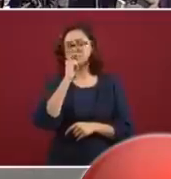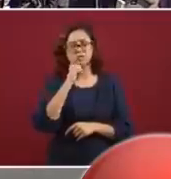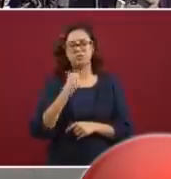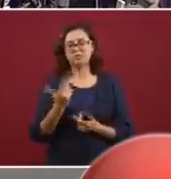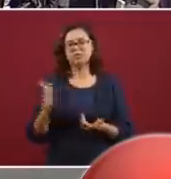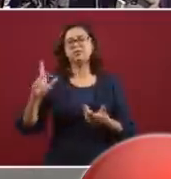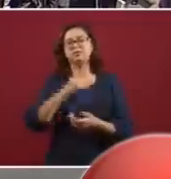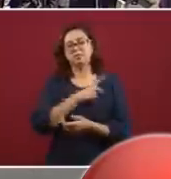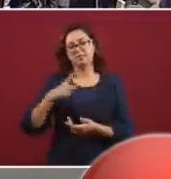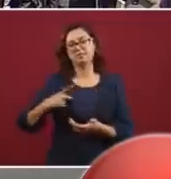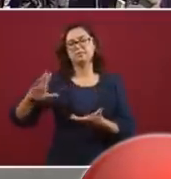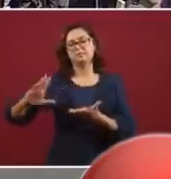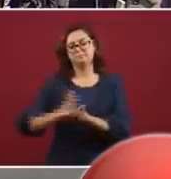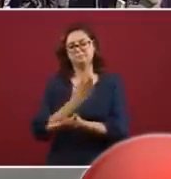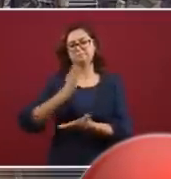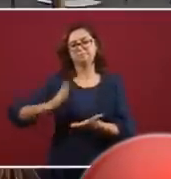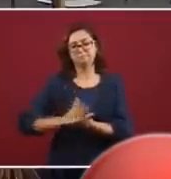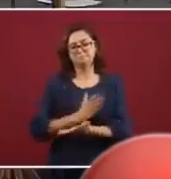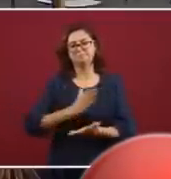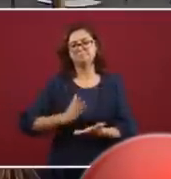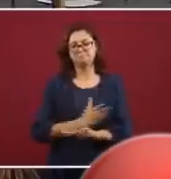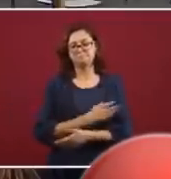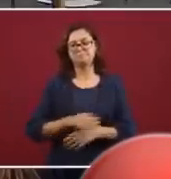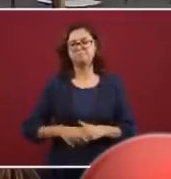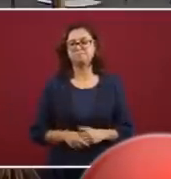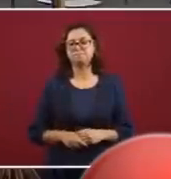Entonces, tenemos que depurarla por esta razón.